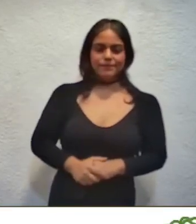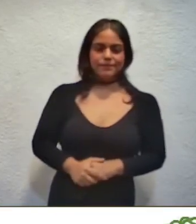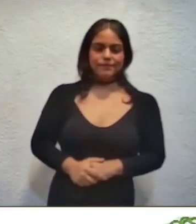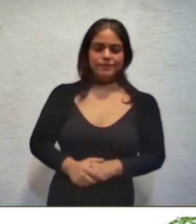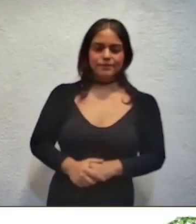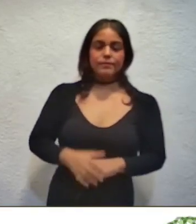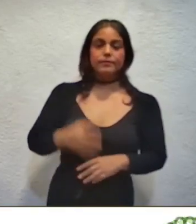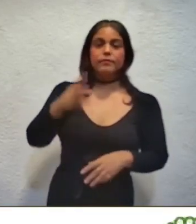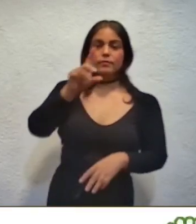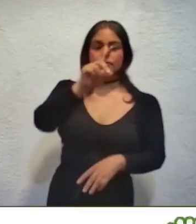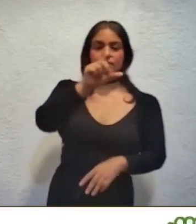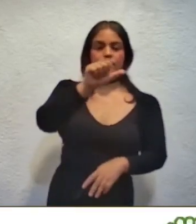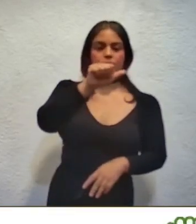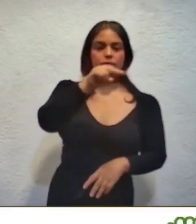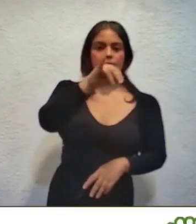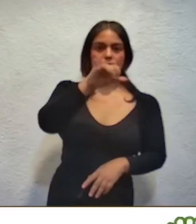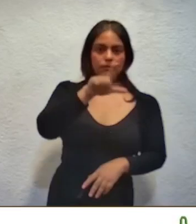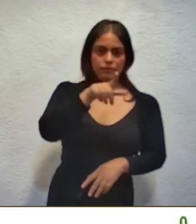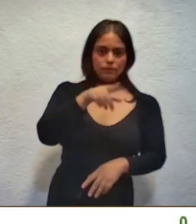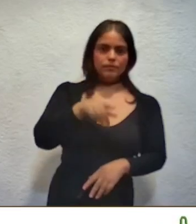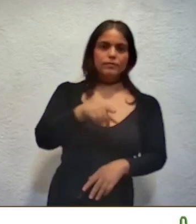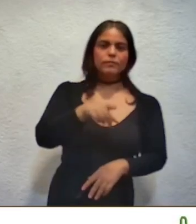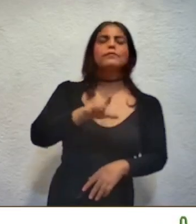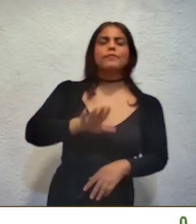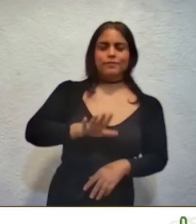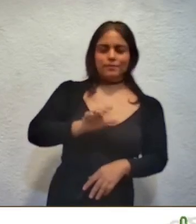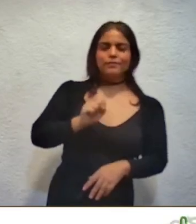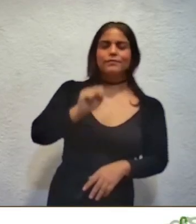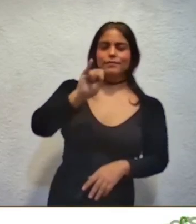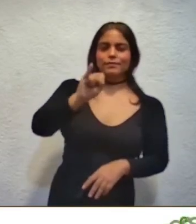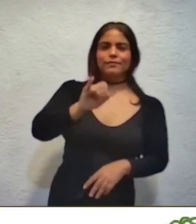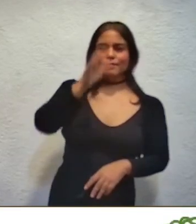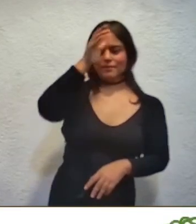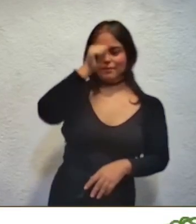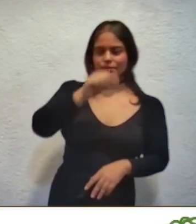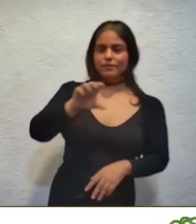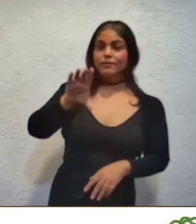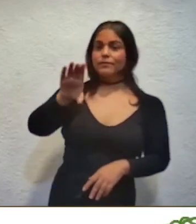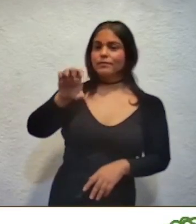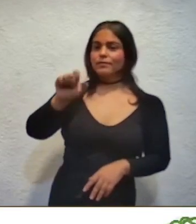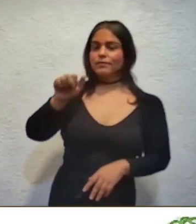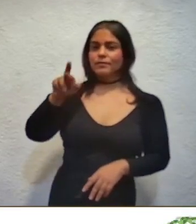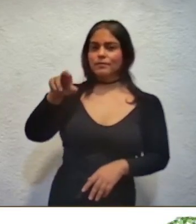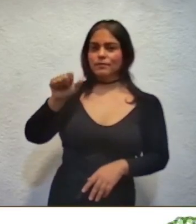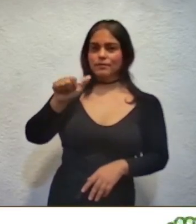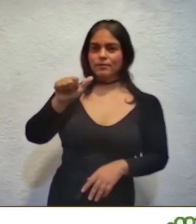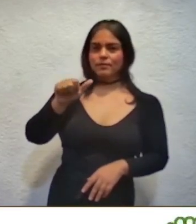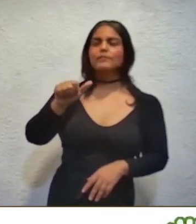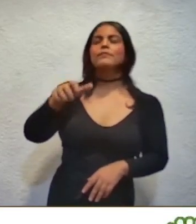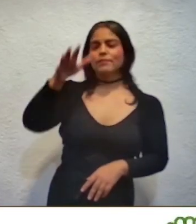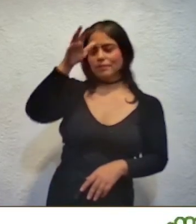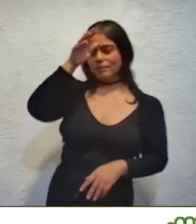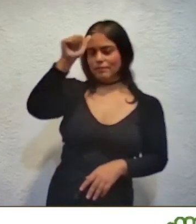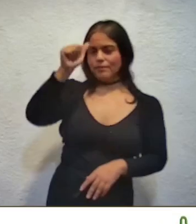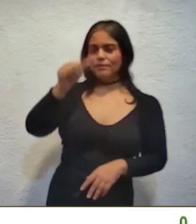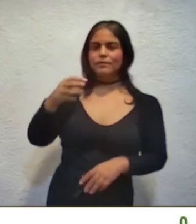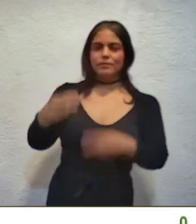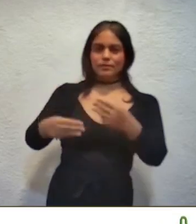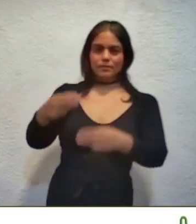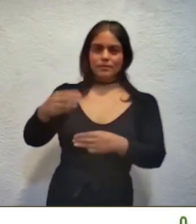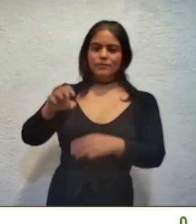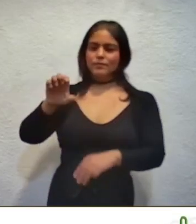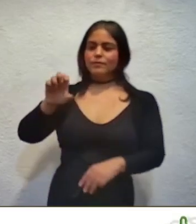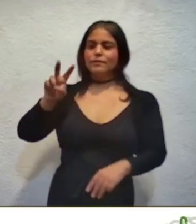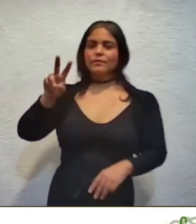Magistrado ponente Daniel Preciado Temiquel. Con los proyectos. Magistrado ponente César Salgado Alpizar. Con los proyectos. Magistrada ponente